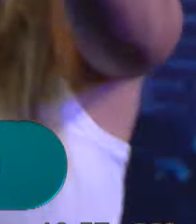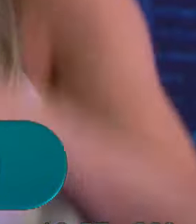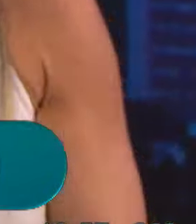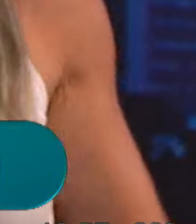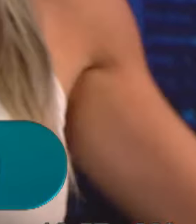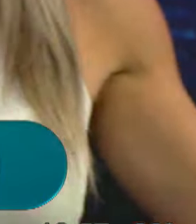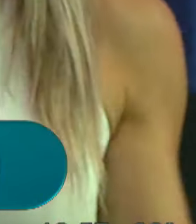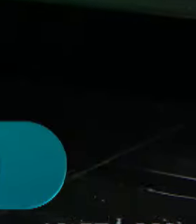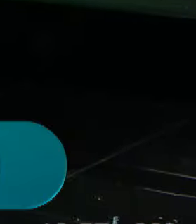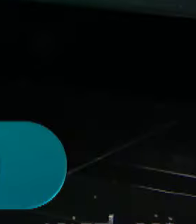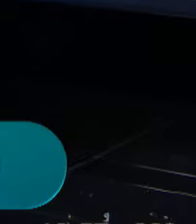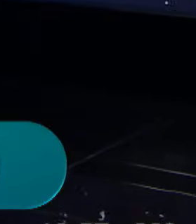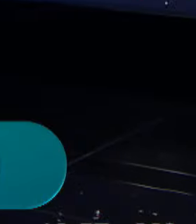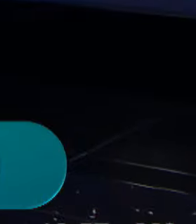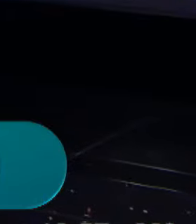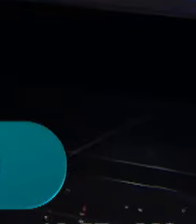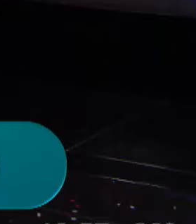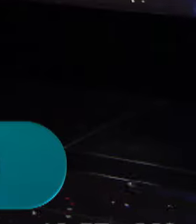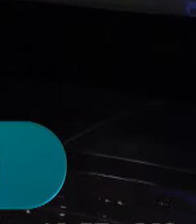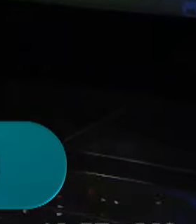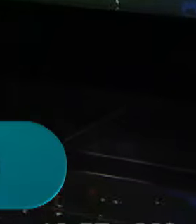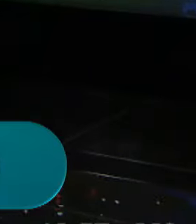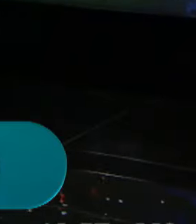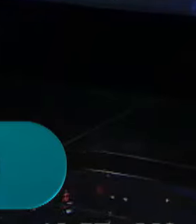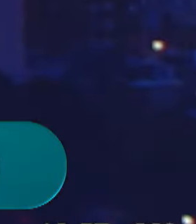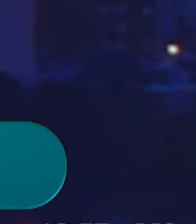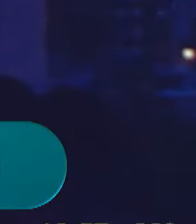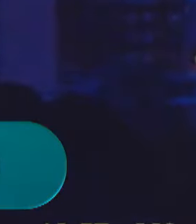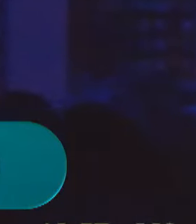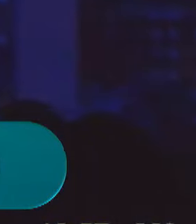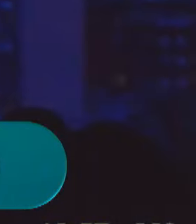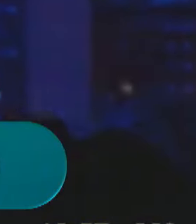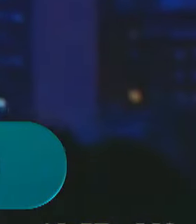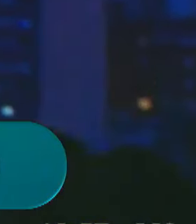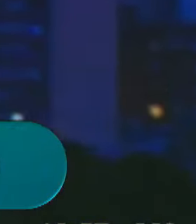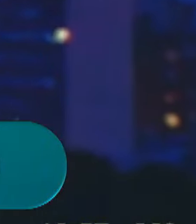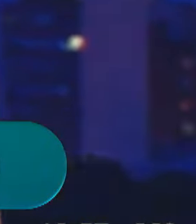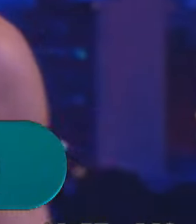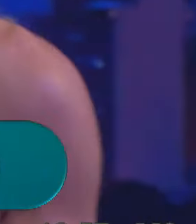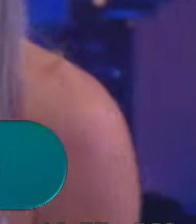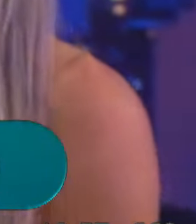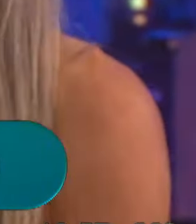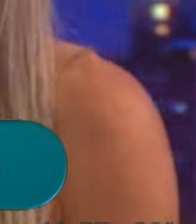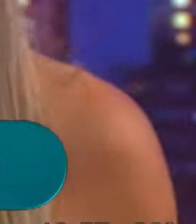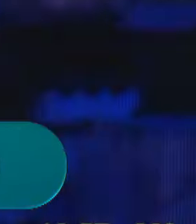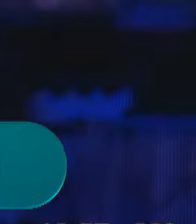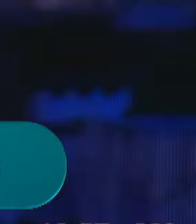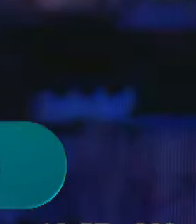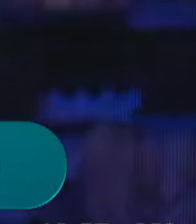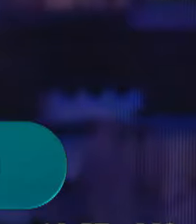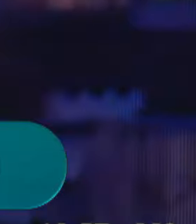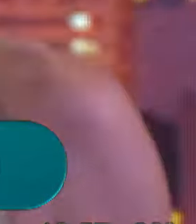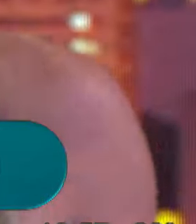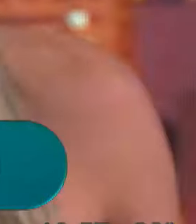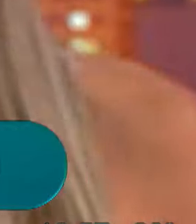te conocí realmente. Pero de repente lo que te gustaba te resulta diferente. Y ahora en la pelea yo te noto más